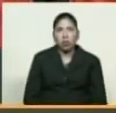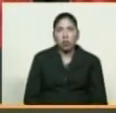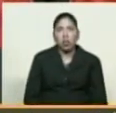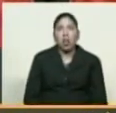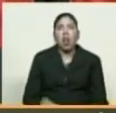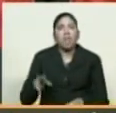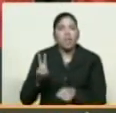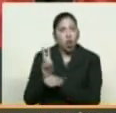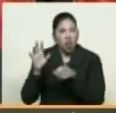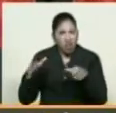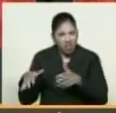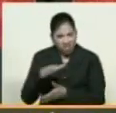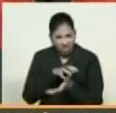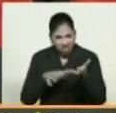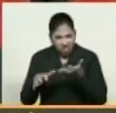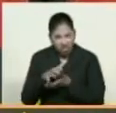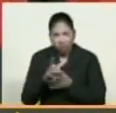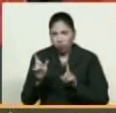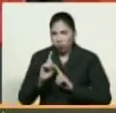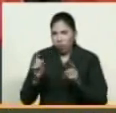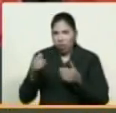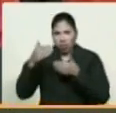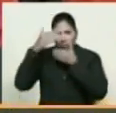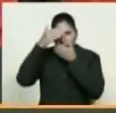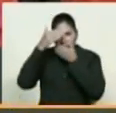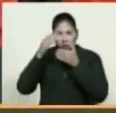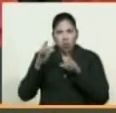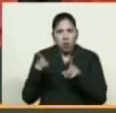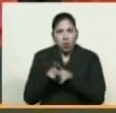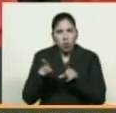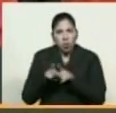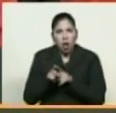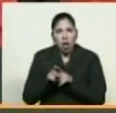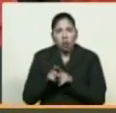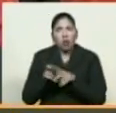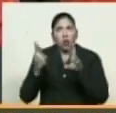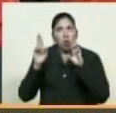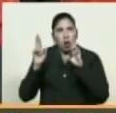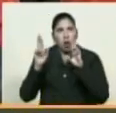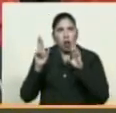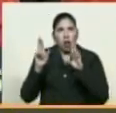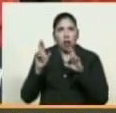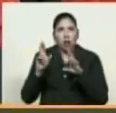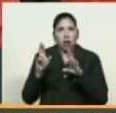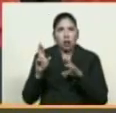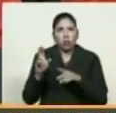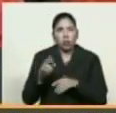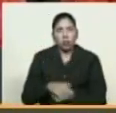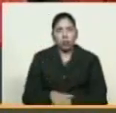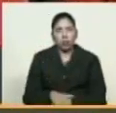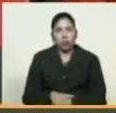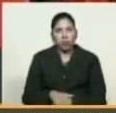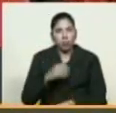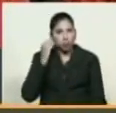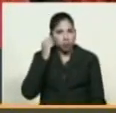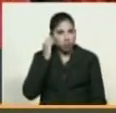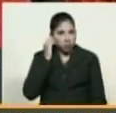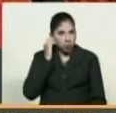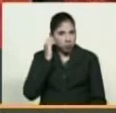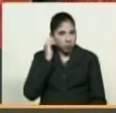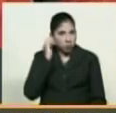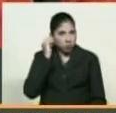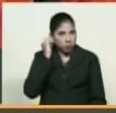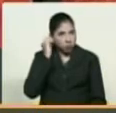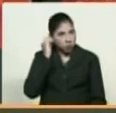violencia como actos terroristas. Ojalá los mensajes que han recibido algunos presidentes los